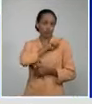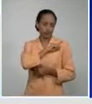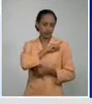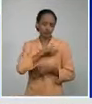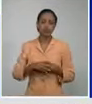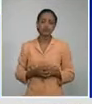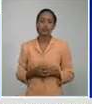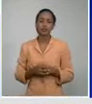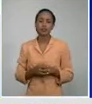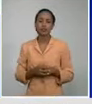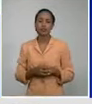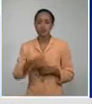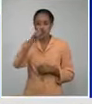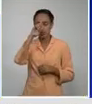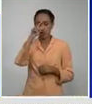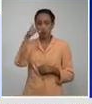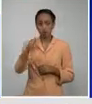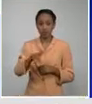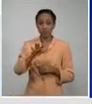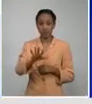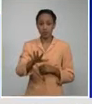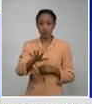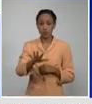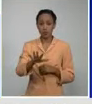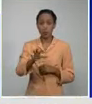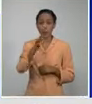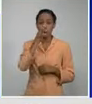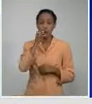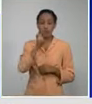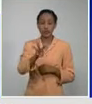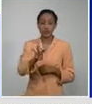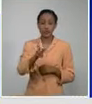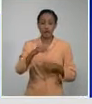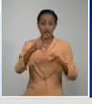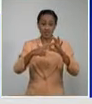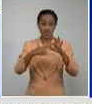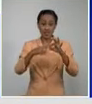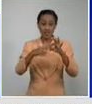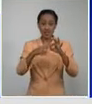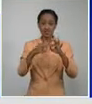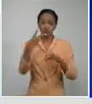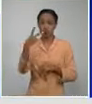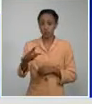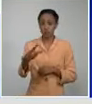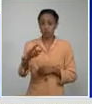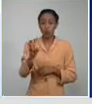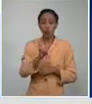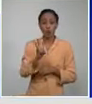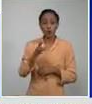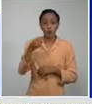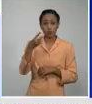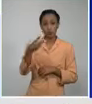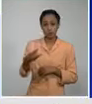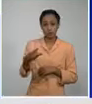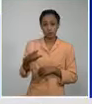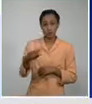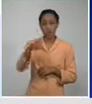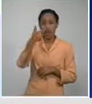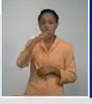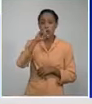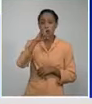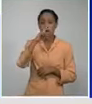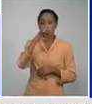5, Bejucal con 3, Quibicán y Güines con 2 y Jaruco con 1. Matanzas